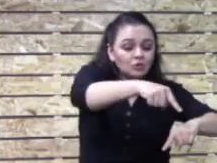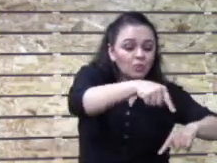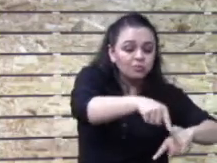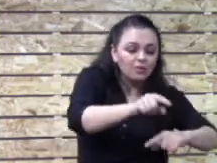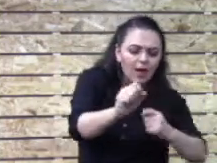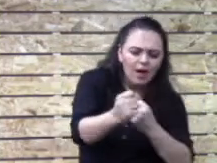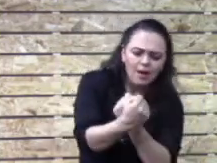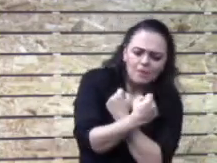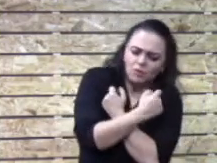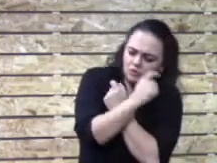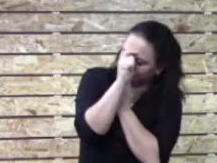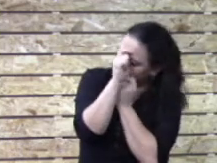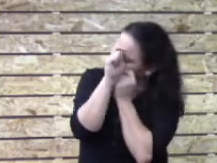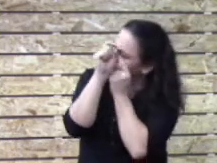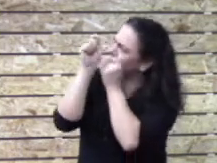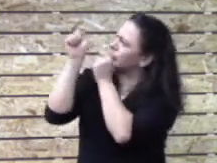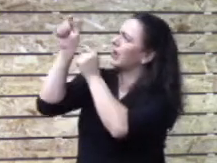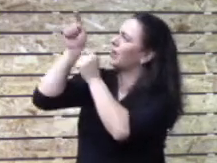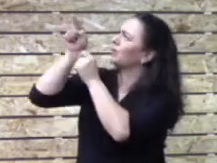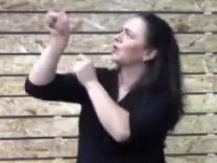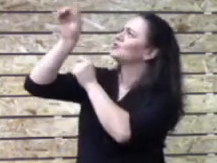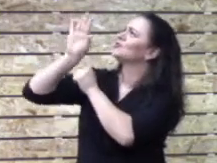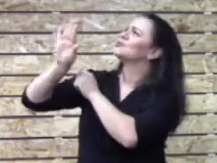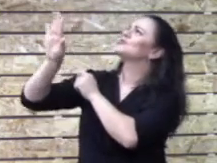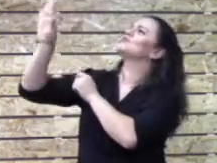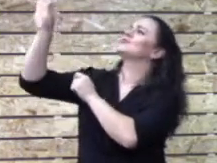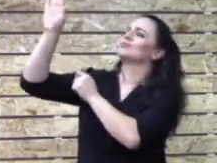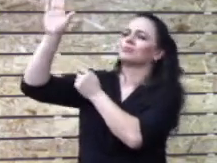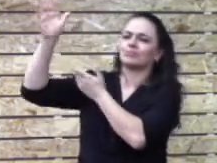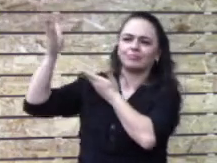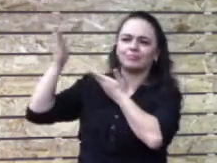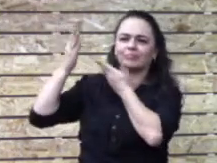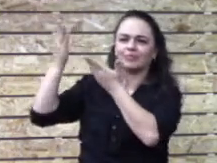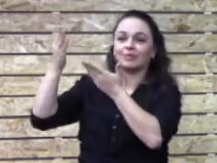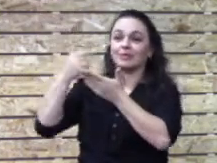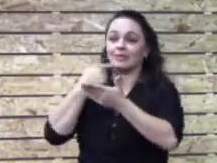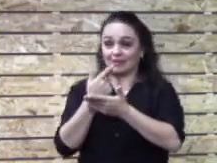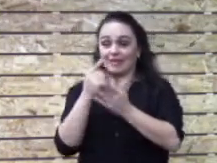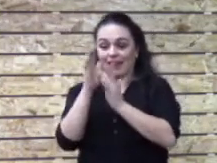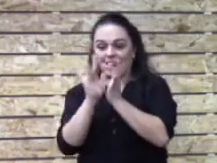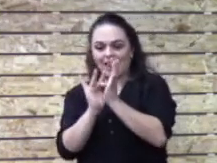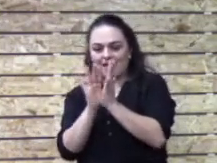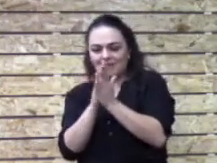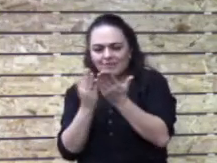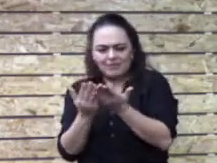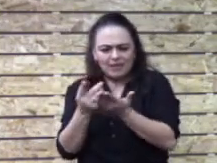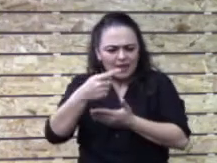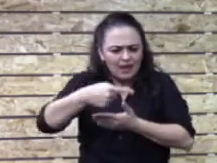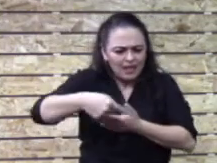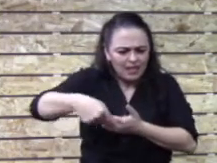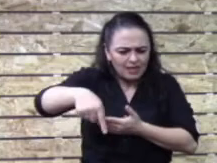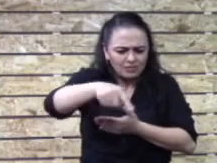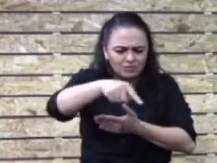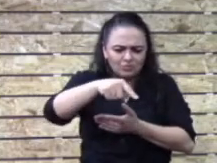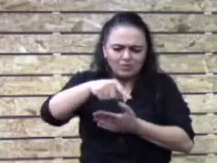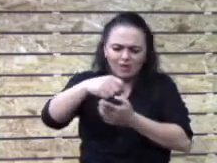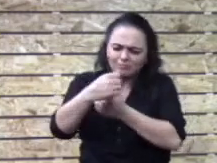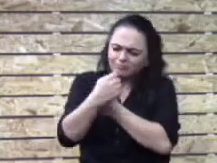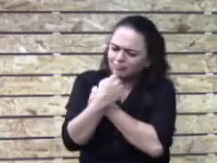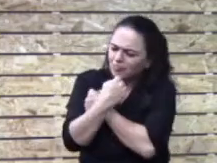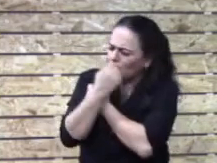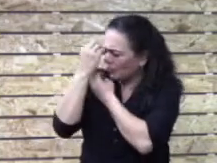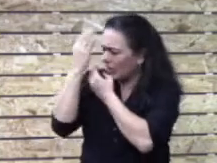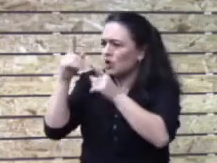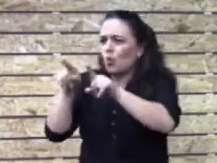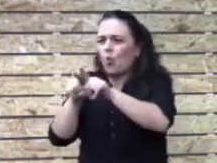amor. Me gusta la Reina Valera y eso de que pone su amor, se acoge como un